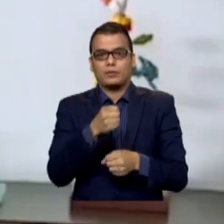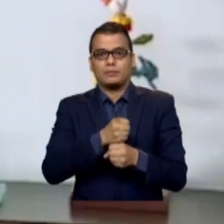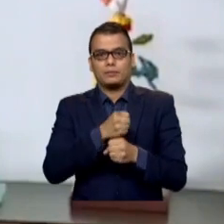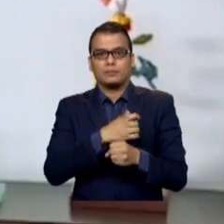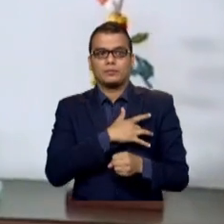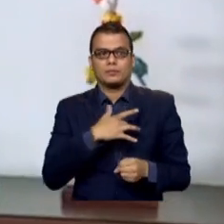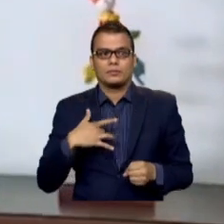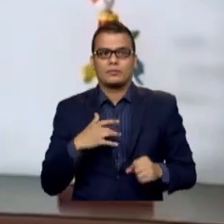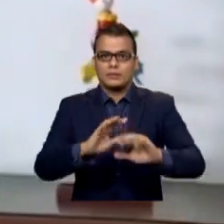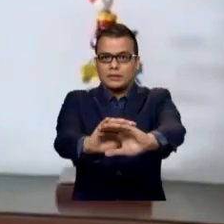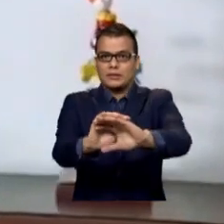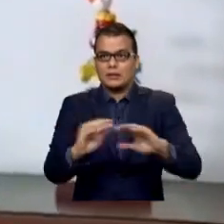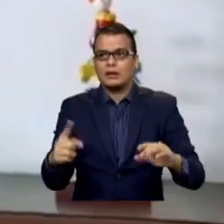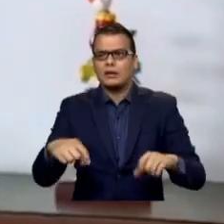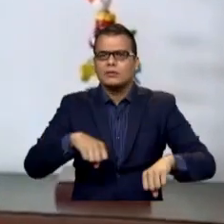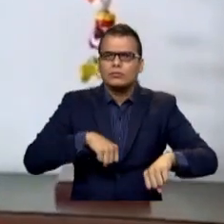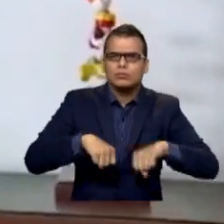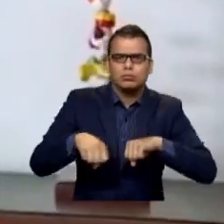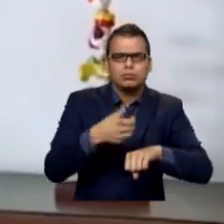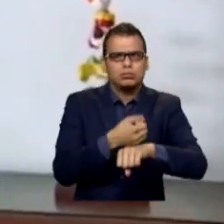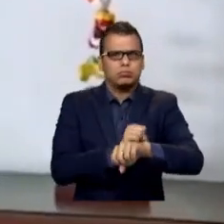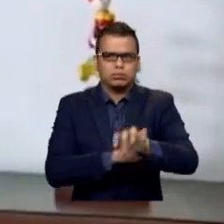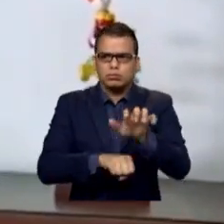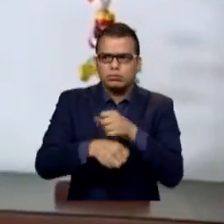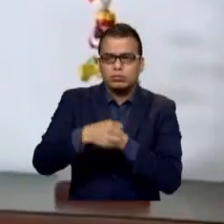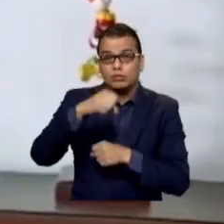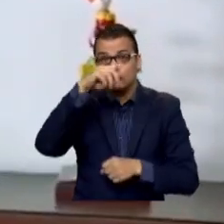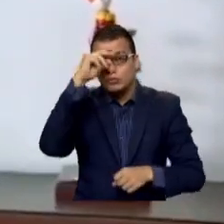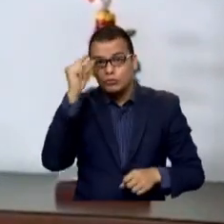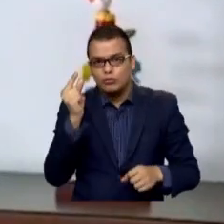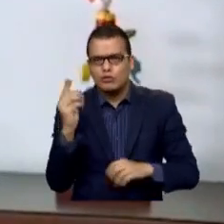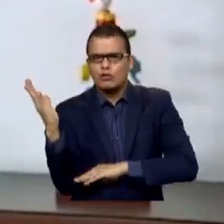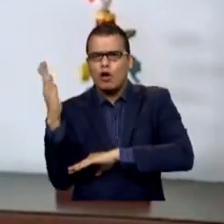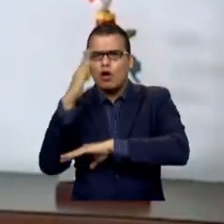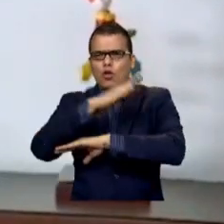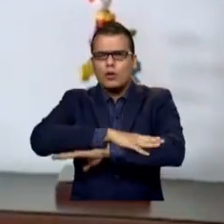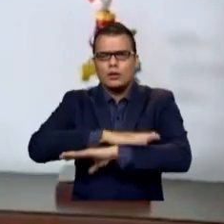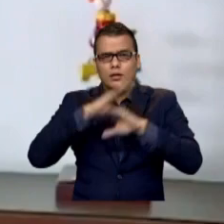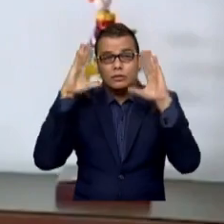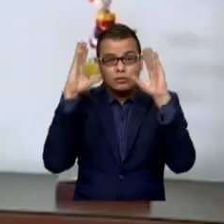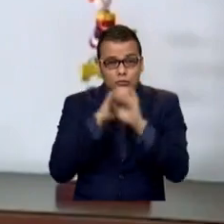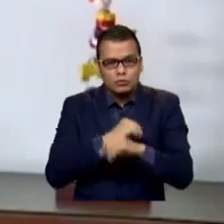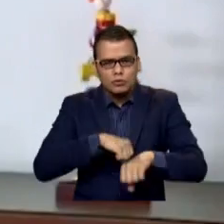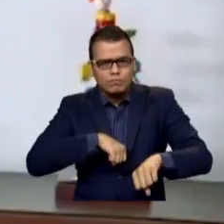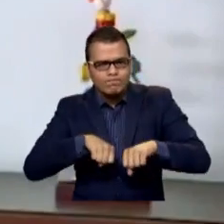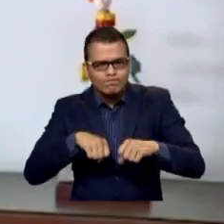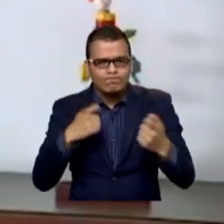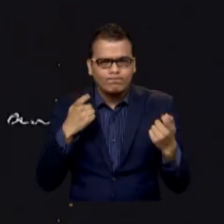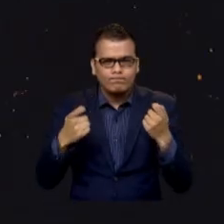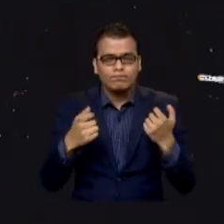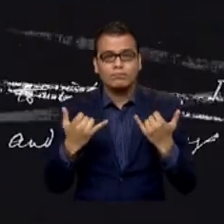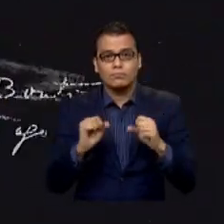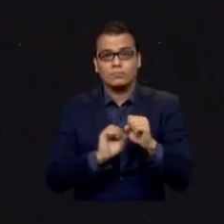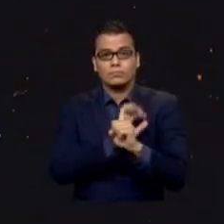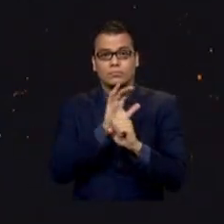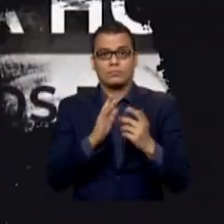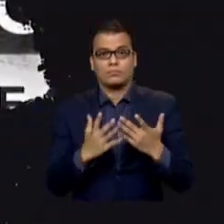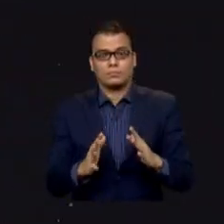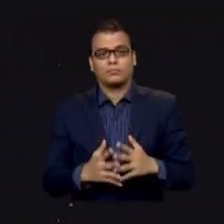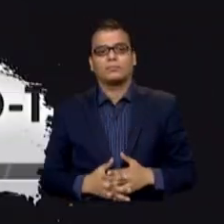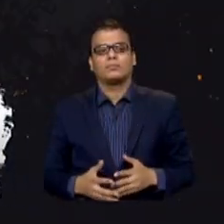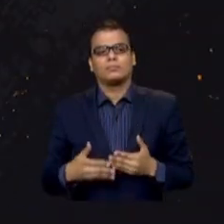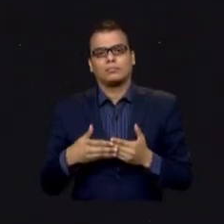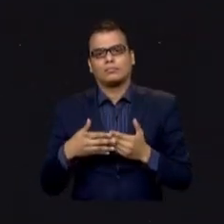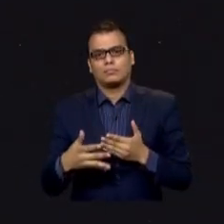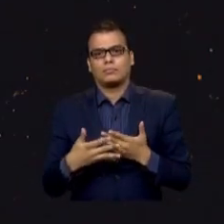hoy están afrontando y trabajando día y noche por ayudarnos a salir de esta emergencia. En los días siguientes